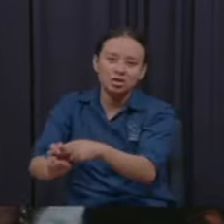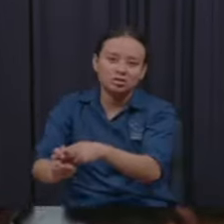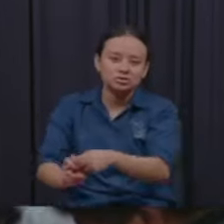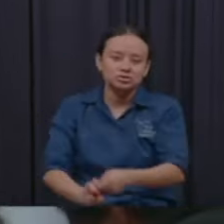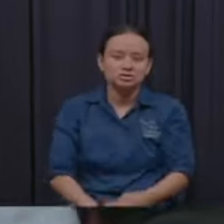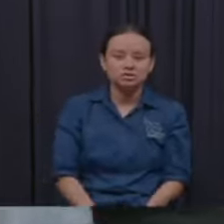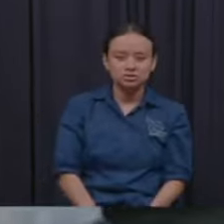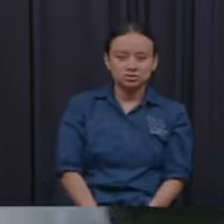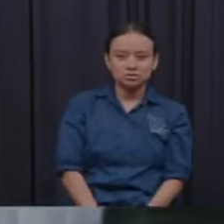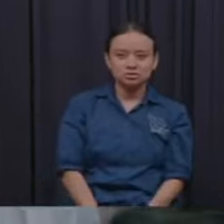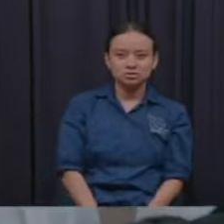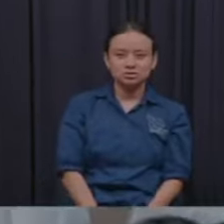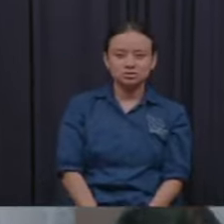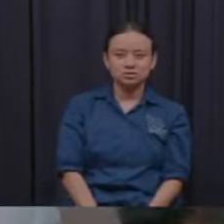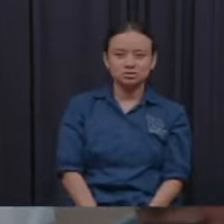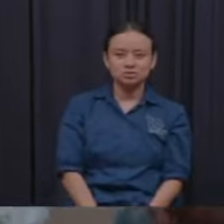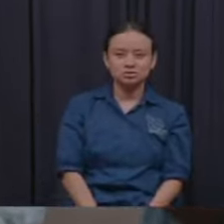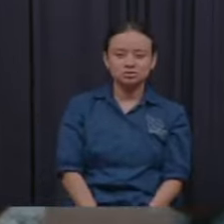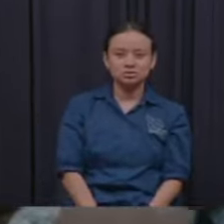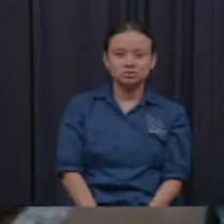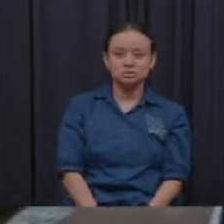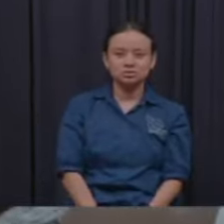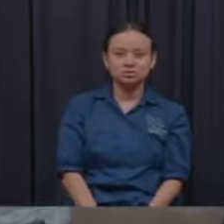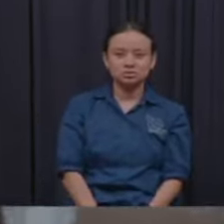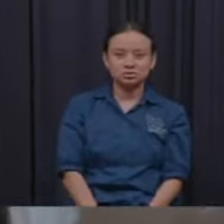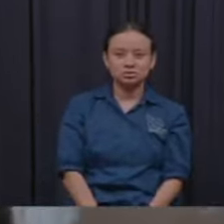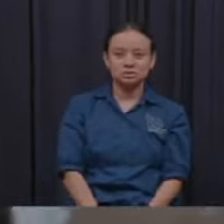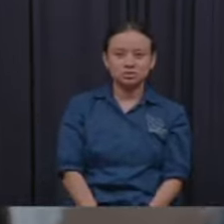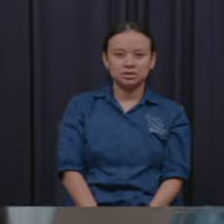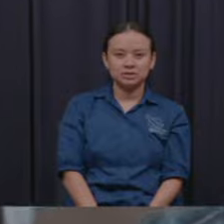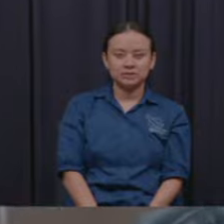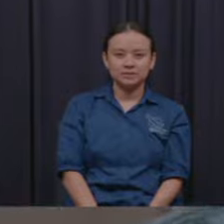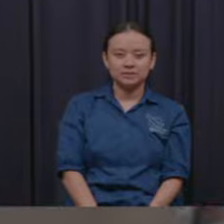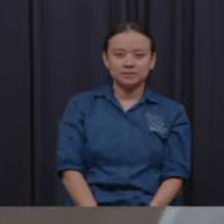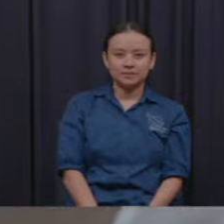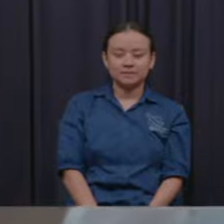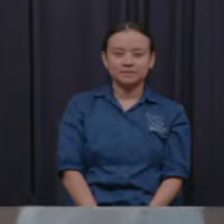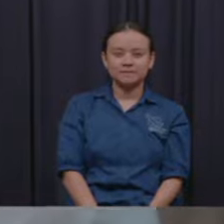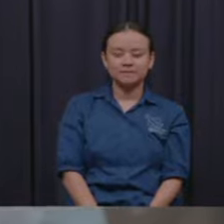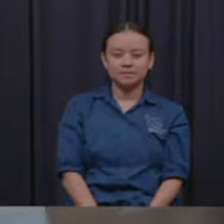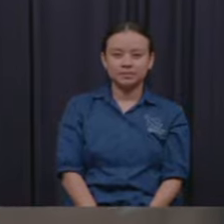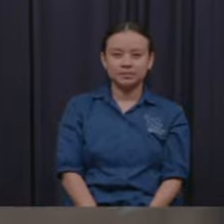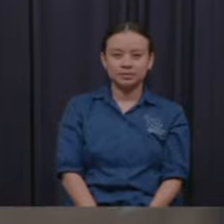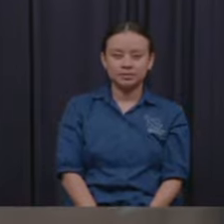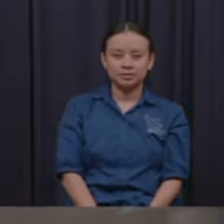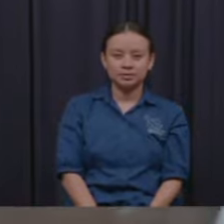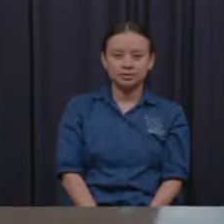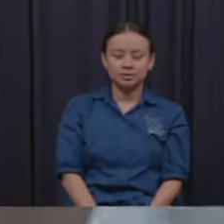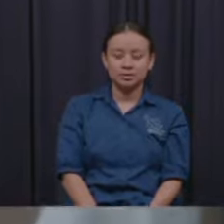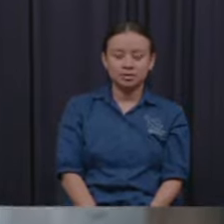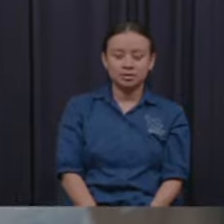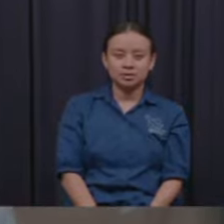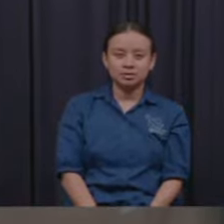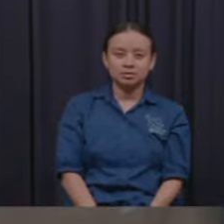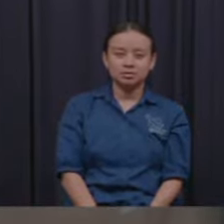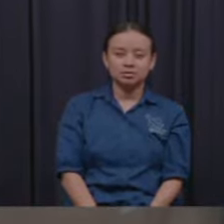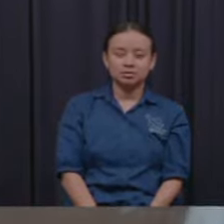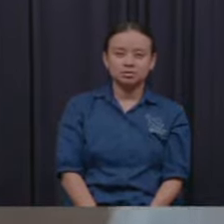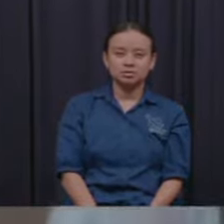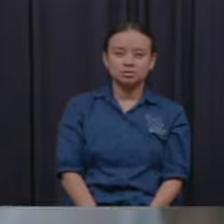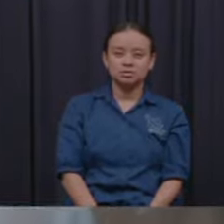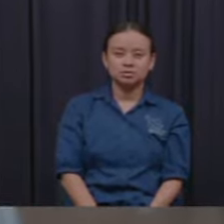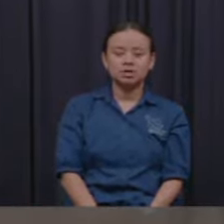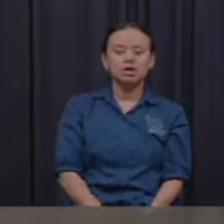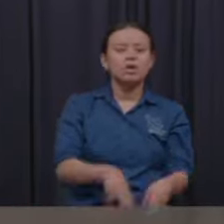Y bueno, ya cuando venga el apóstol Samuel, él dirá si se paran otra vez, pero mientras tanto, yo les digo que se